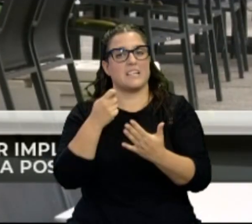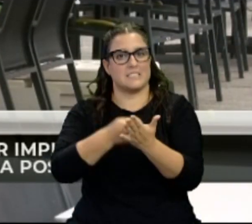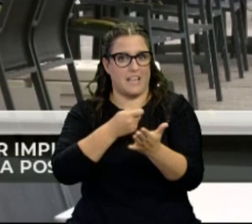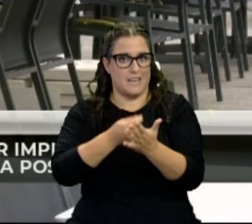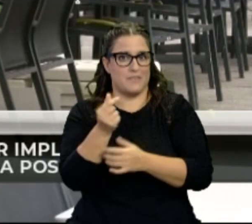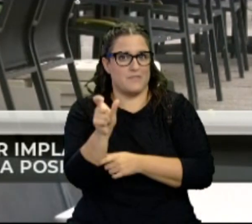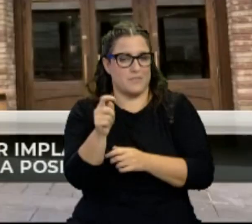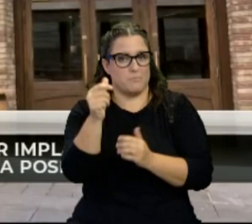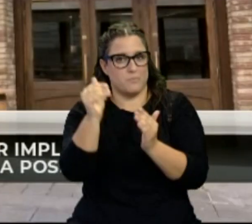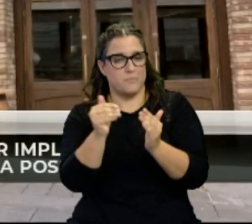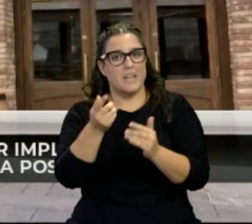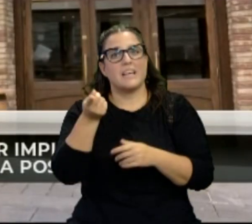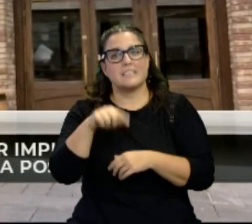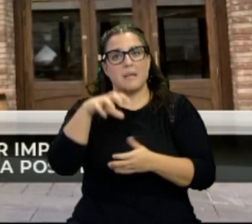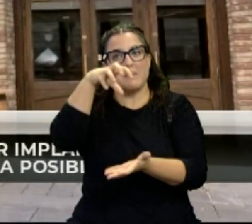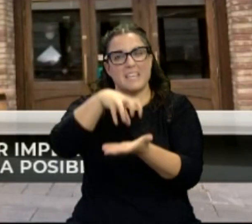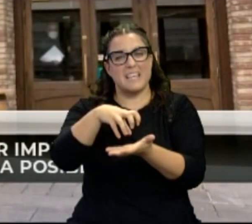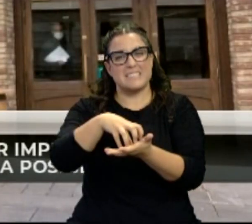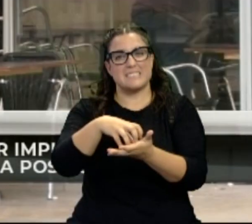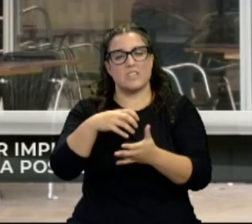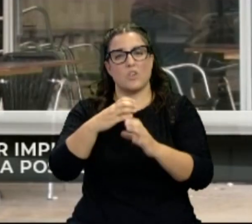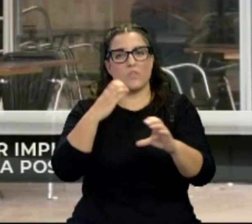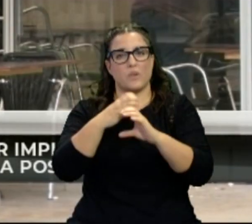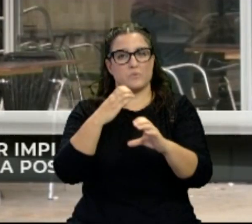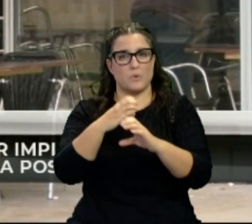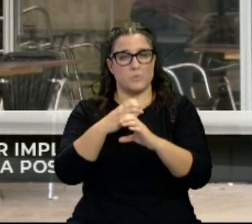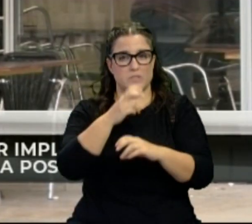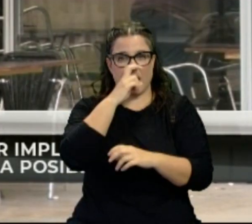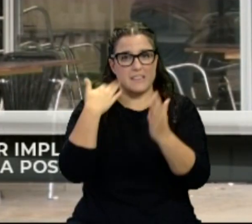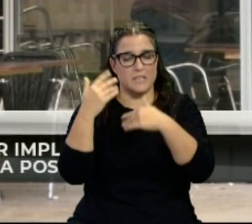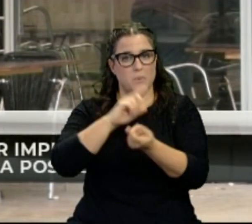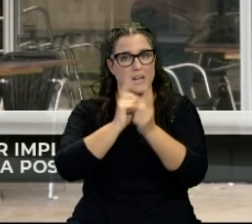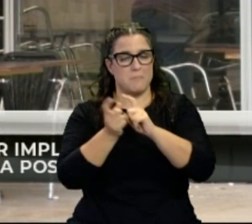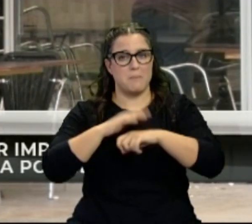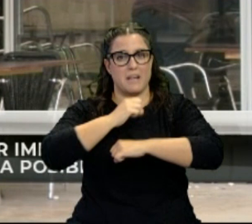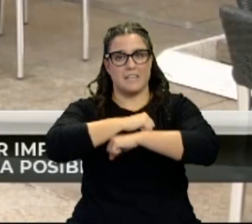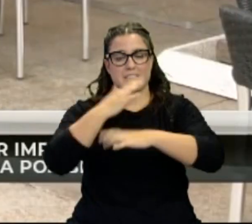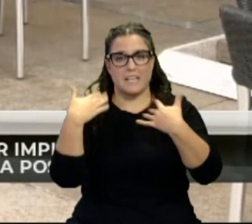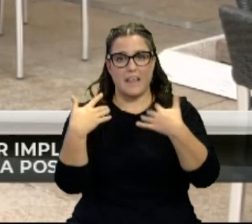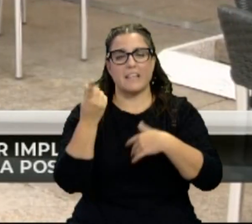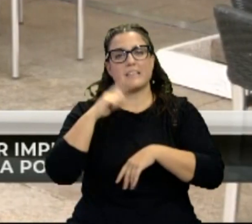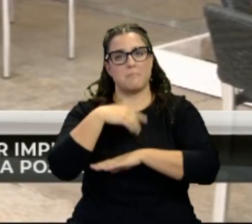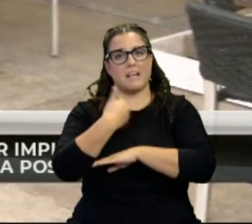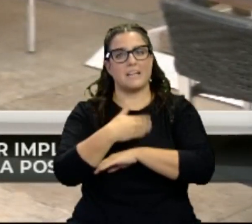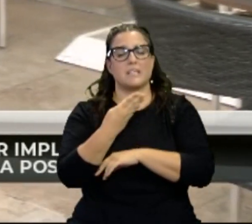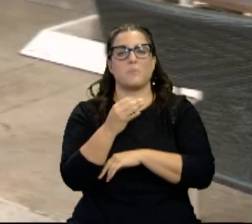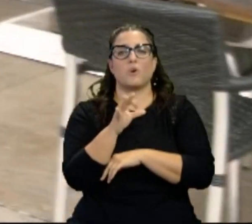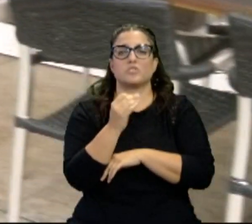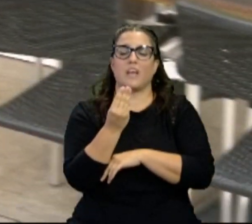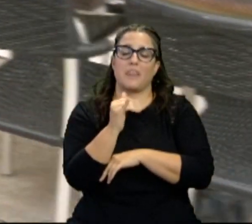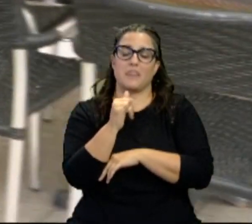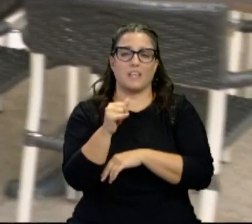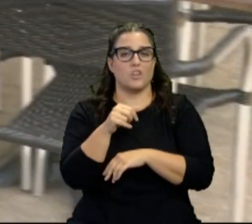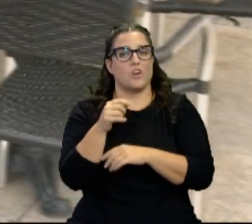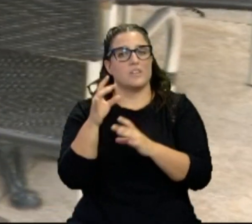su idea de habilitar la antigua estación de autobuses como lugar para terrazas. Plantea otras opciones como la calle Bosquecillo, calle San José o el Paseo Sarasate. El consistorio